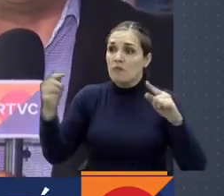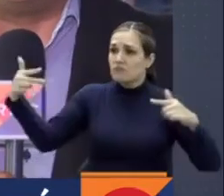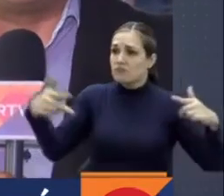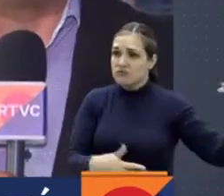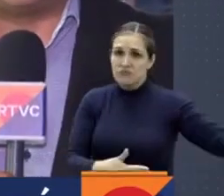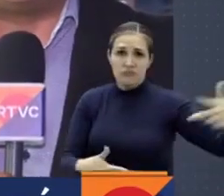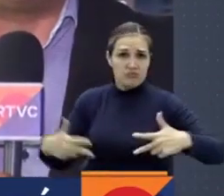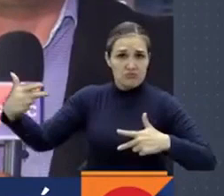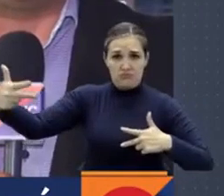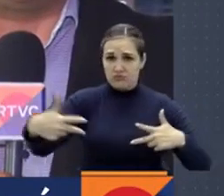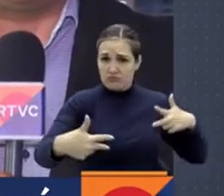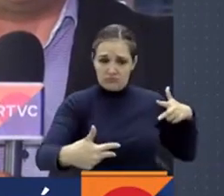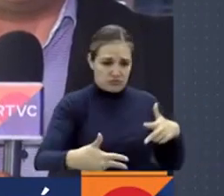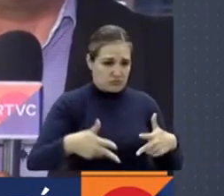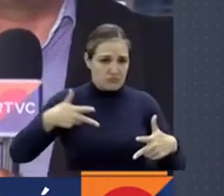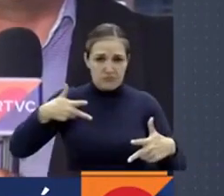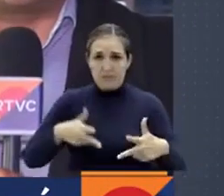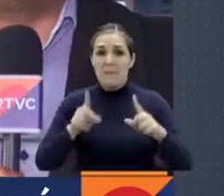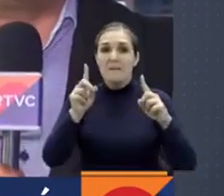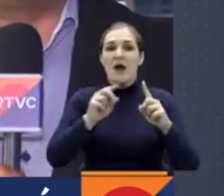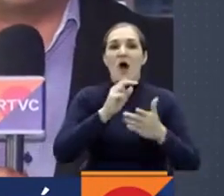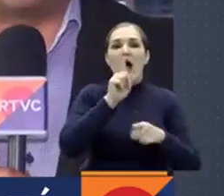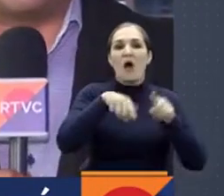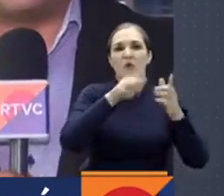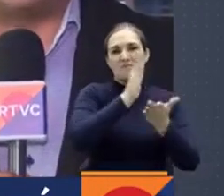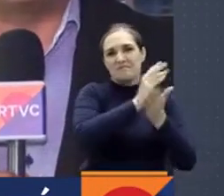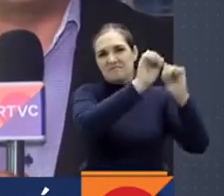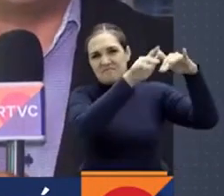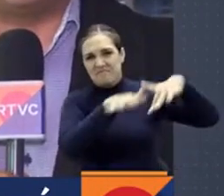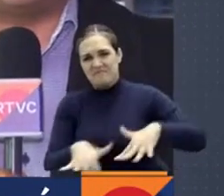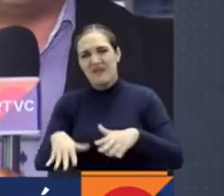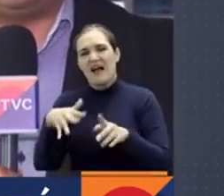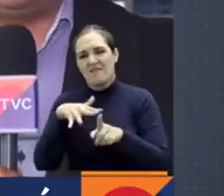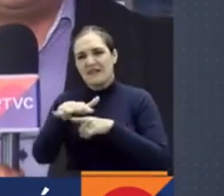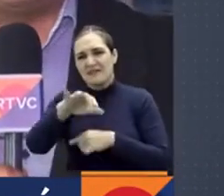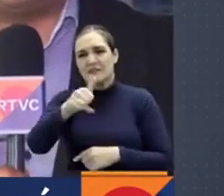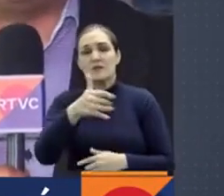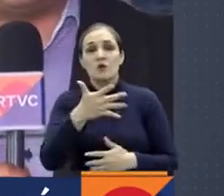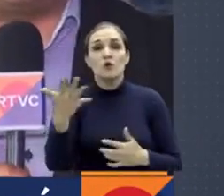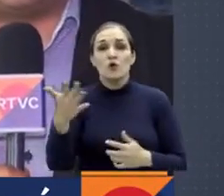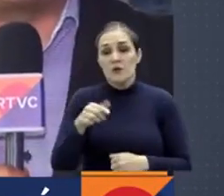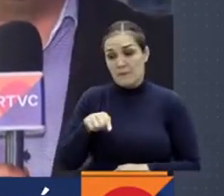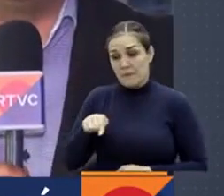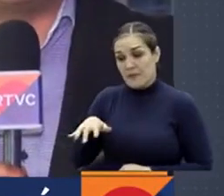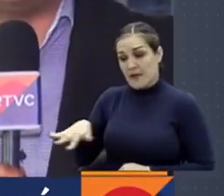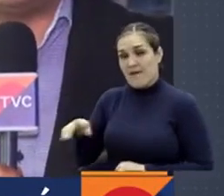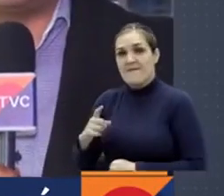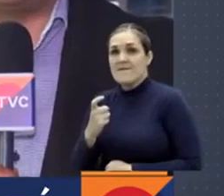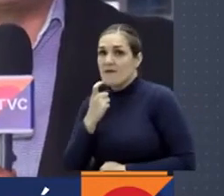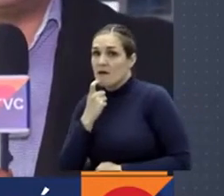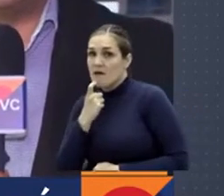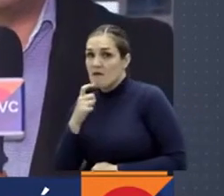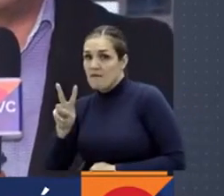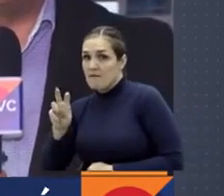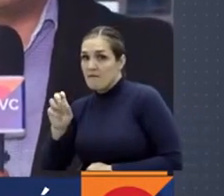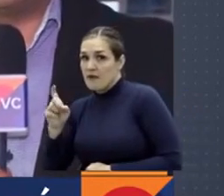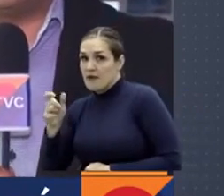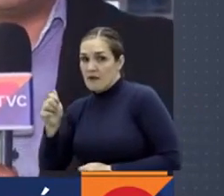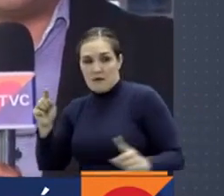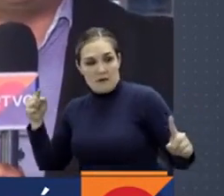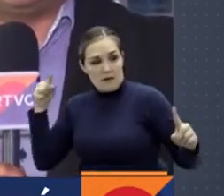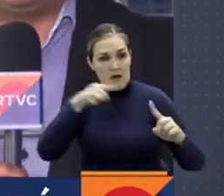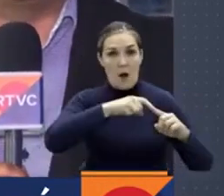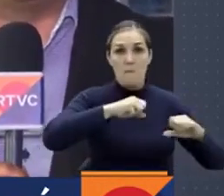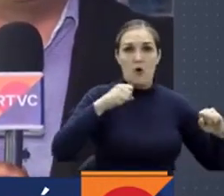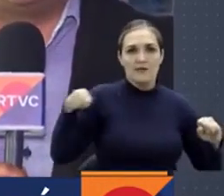cierres importantes que tienen que ver y con gran afectación en la movilidad, tiene que ver en la vía que de La Vega conduce a la capital colombiana.